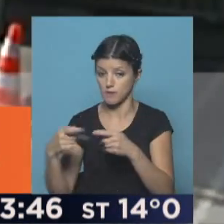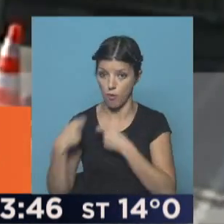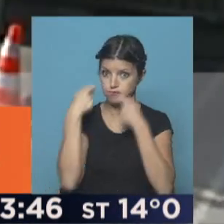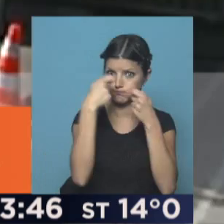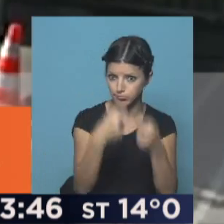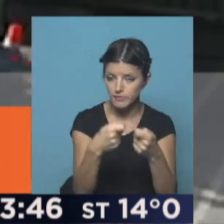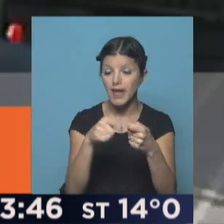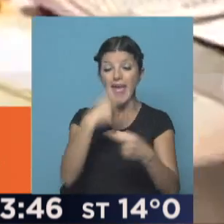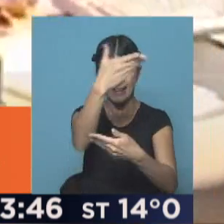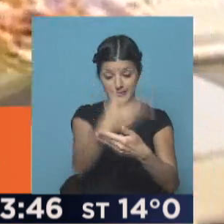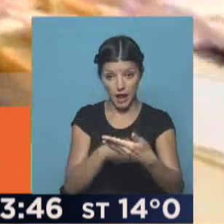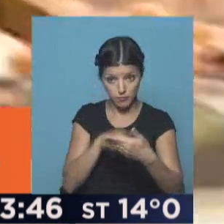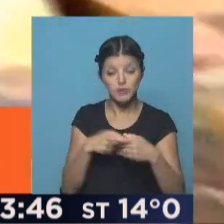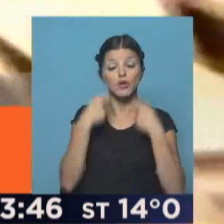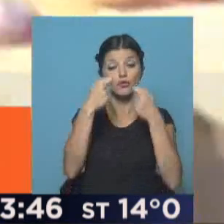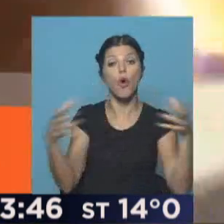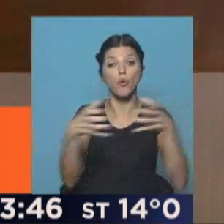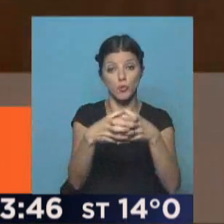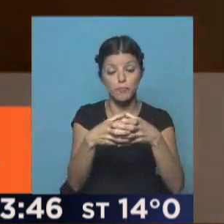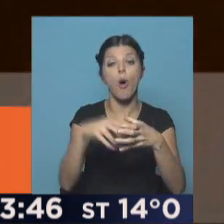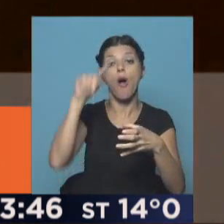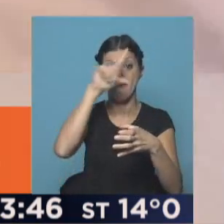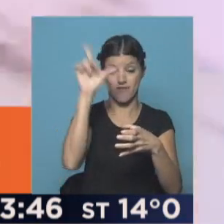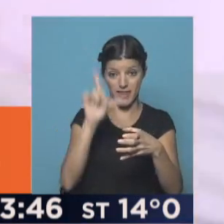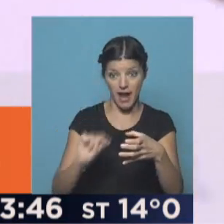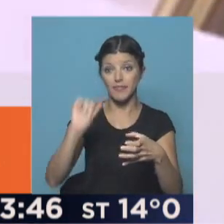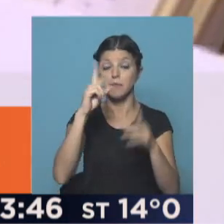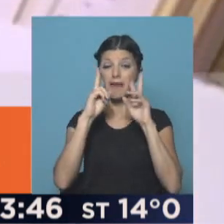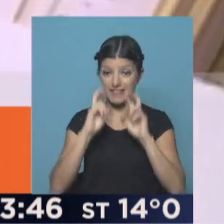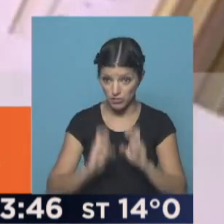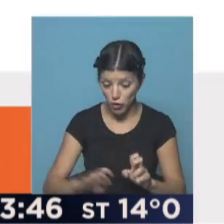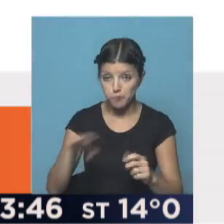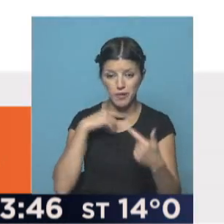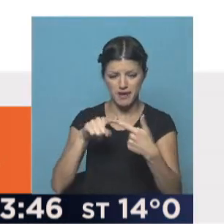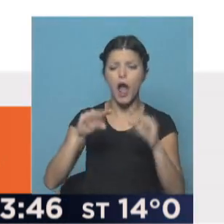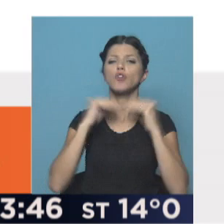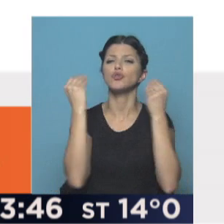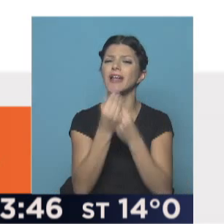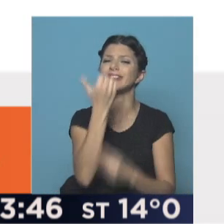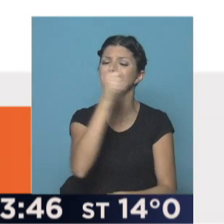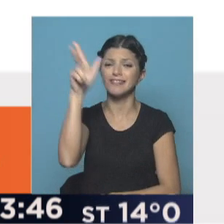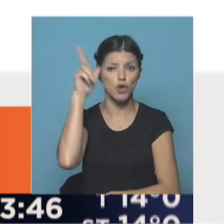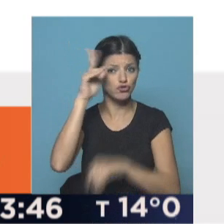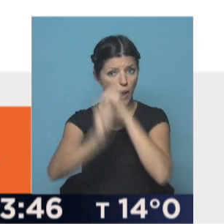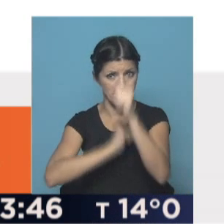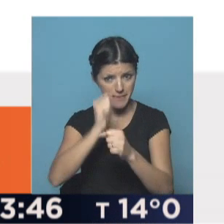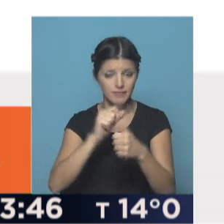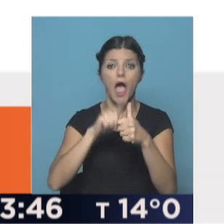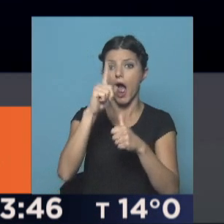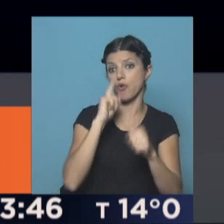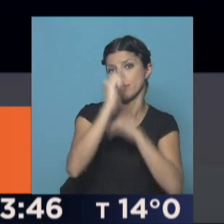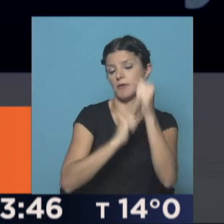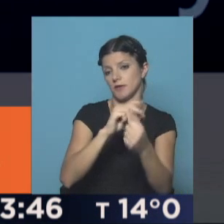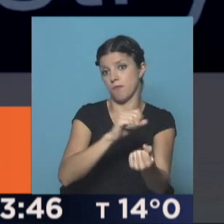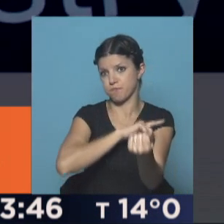listado, que fue entregado a la Oficina Federal de Investigación Criminal Alemana, aparecen 68 nombres desde grandes consorcios industriales